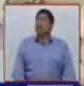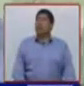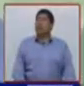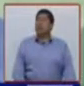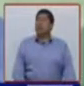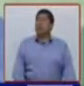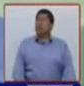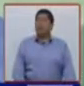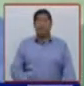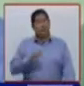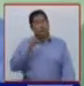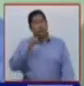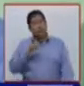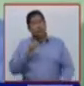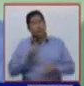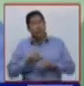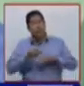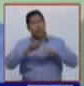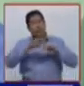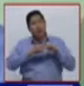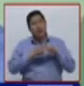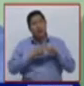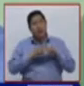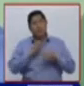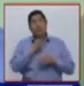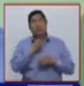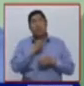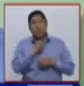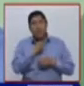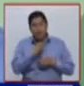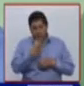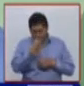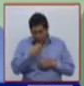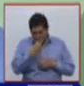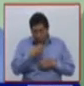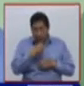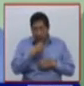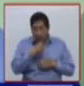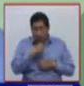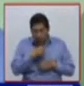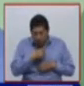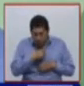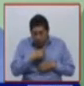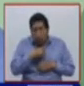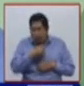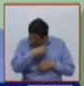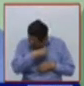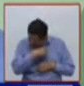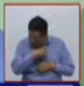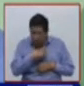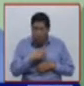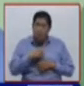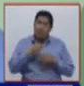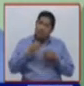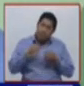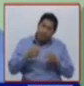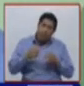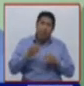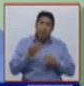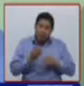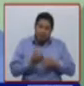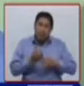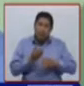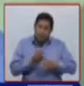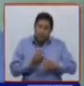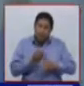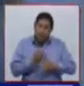Sí ha habido incremento de los procesos respiratorios agudos. Ya podríamos decir que ha sido un incremento progresivo que inició en